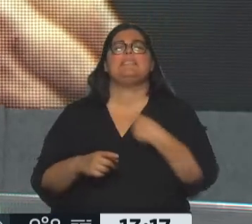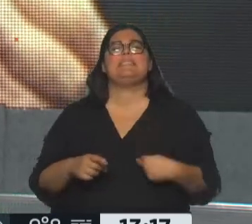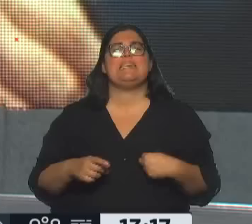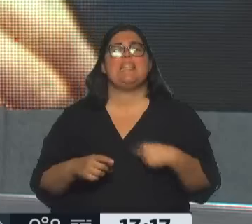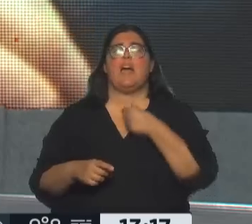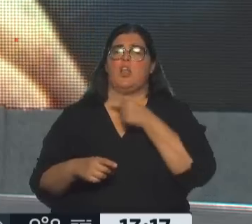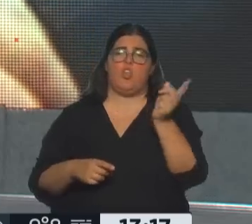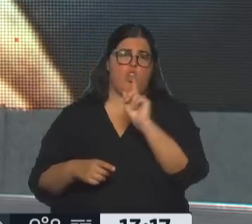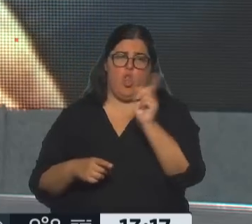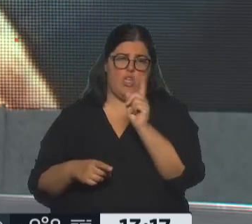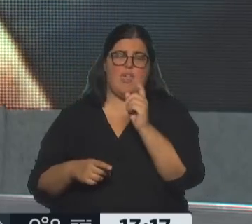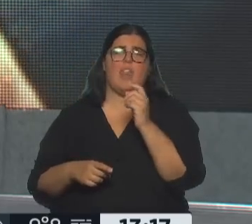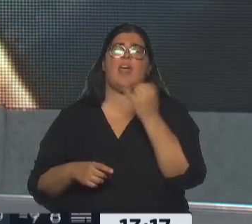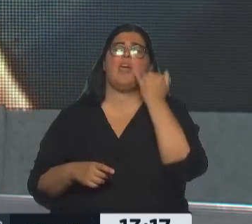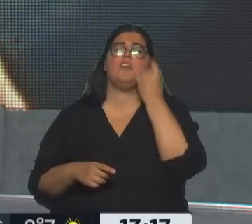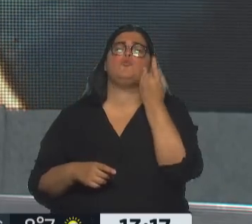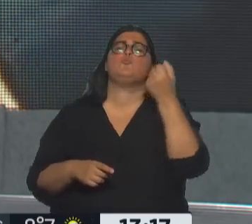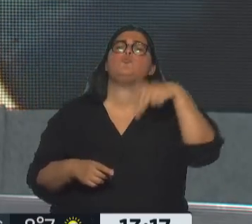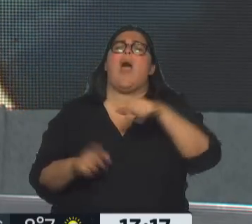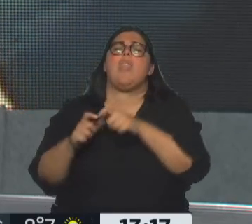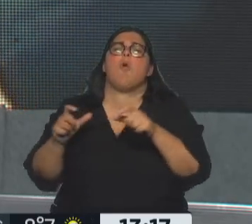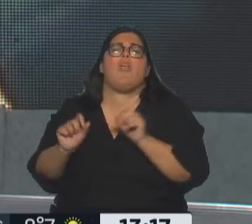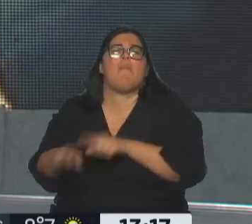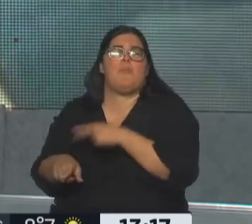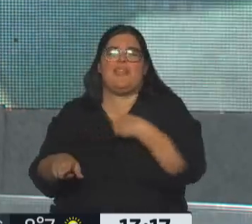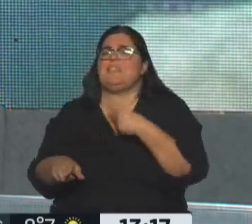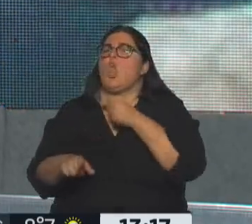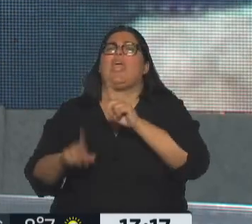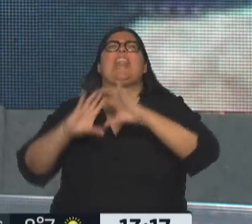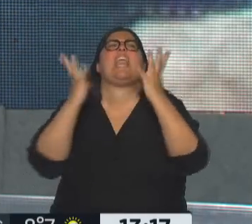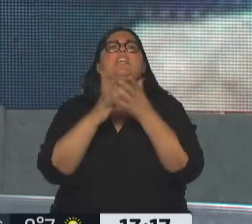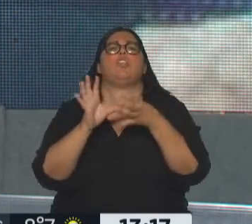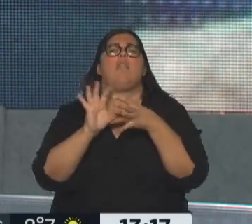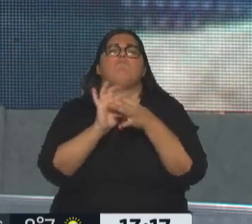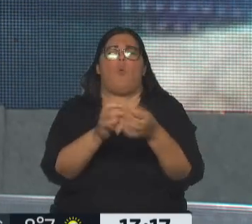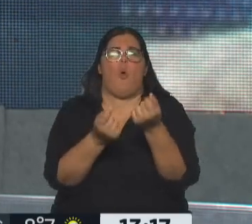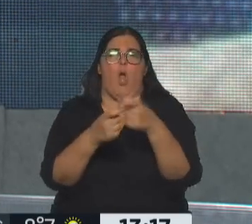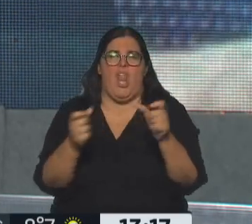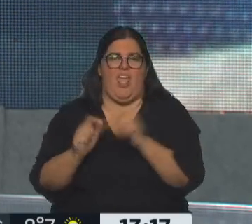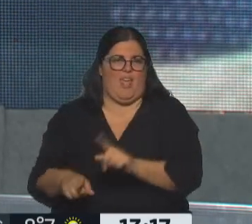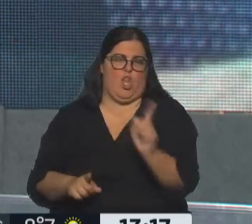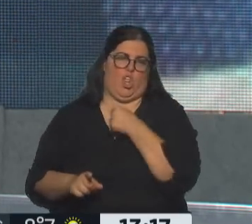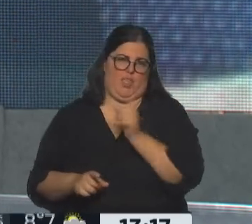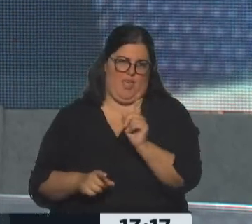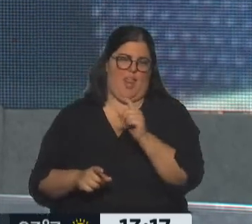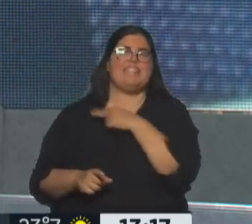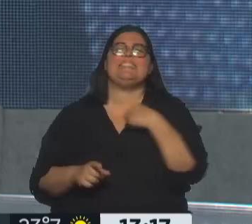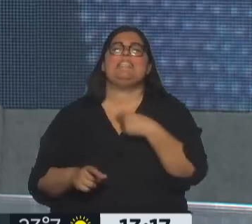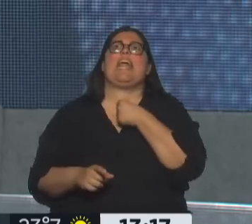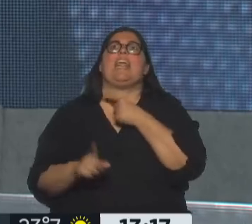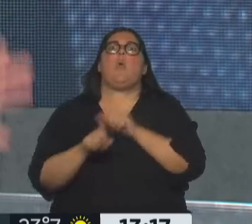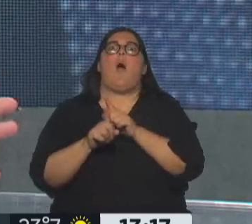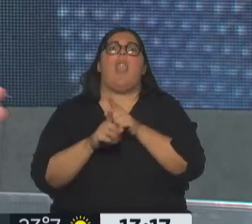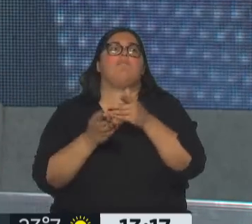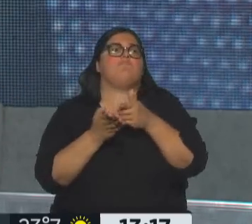yuan sea la moneda de cambio internacional. Sí. Dejemos de pensar de que China quiere ocupar el lugar de Estados Unidos porque no lo quiere ocupar. Entonces, ya sabemos que es